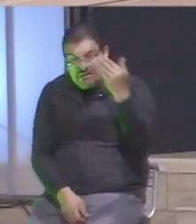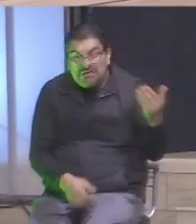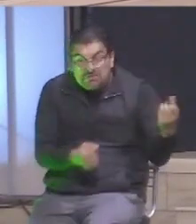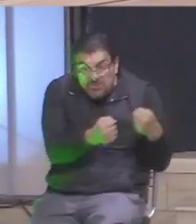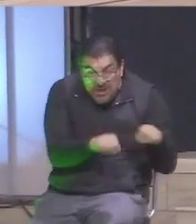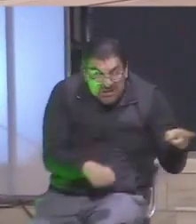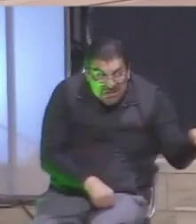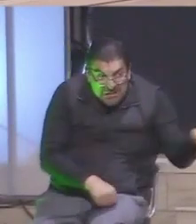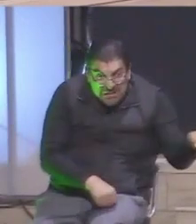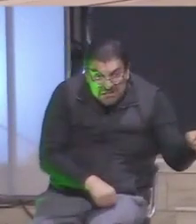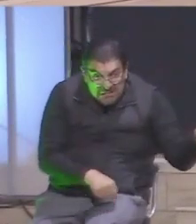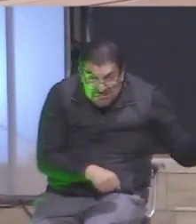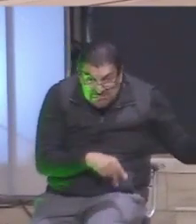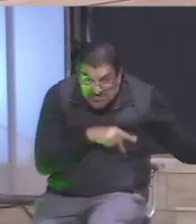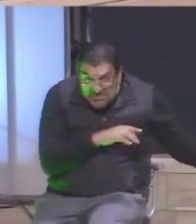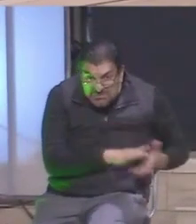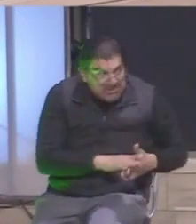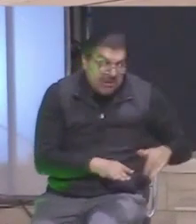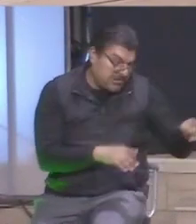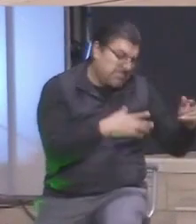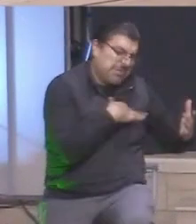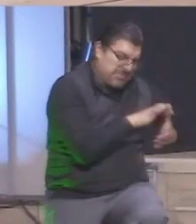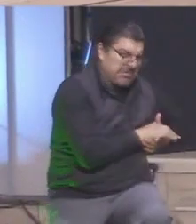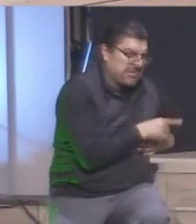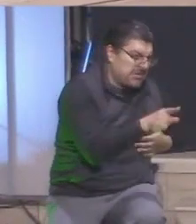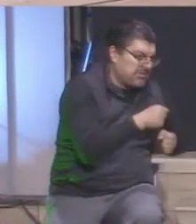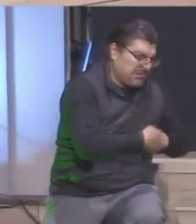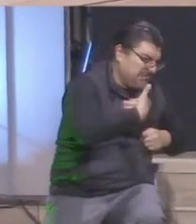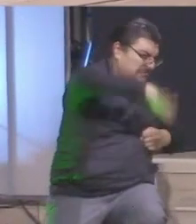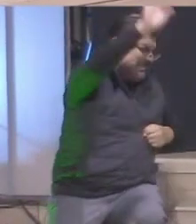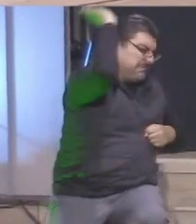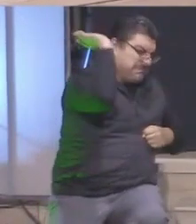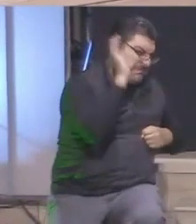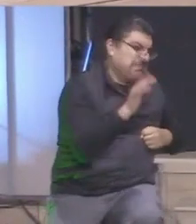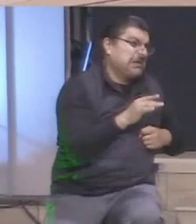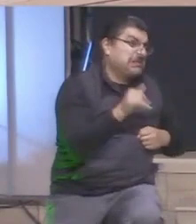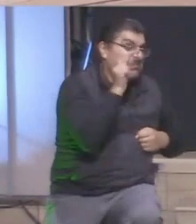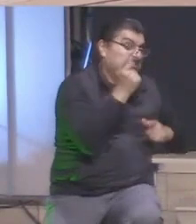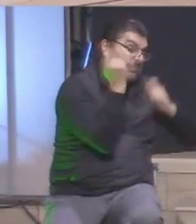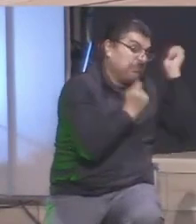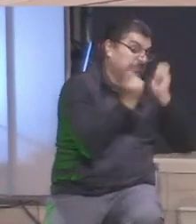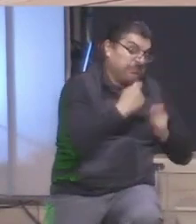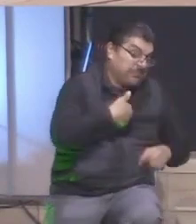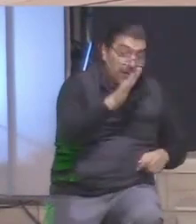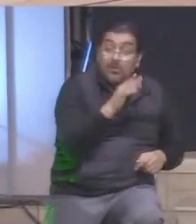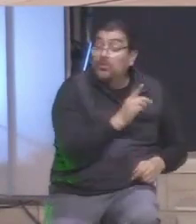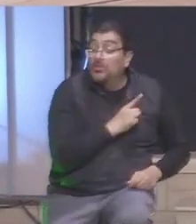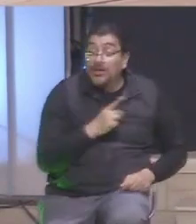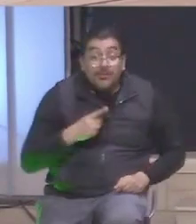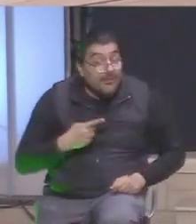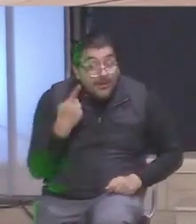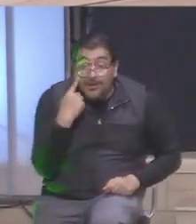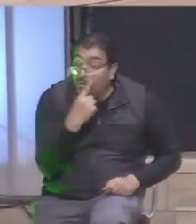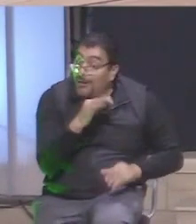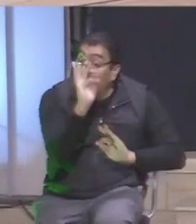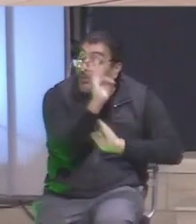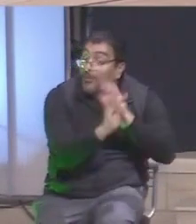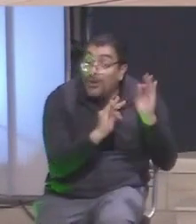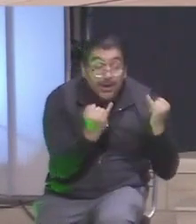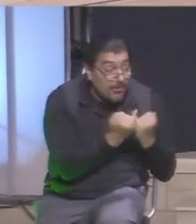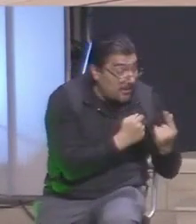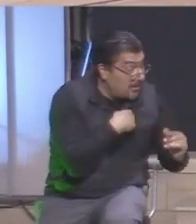como su mamá debería honrarla amarla creerla y bendecirla y cuidarla como si fuera su